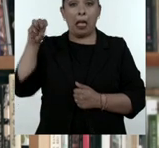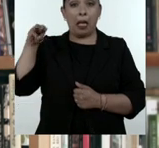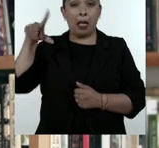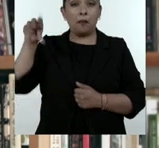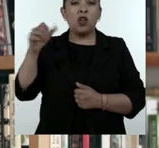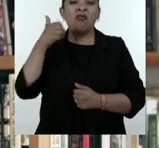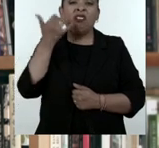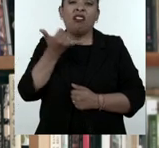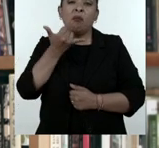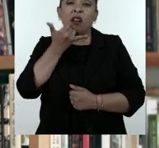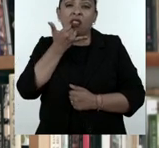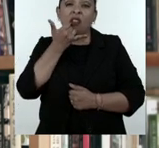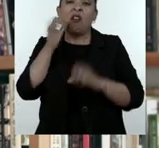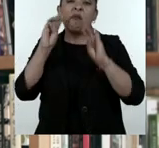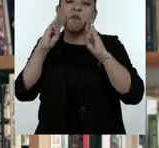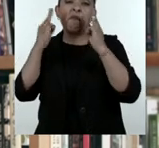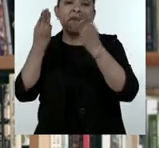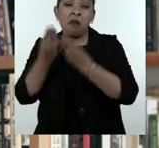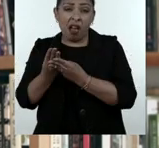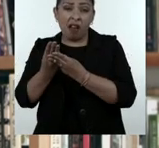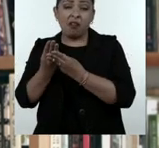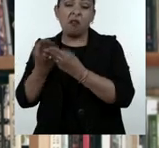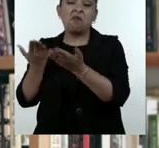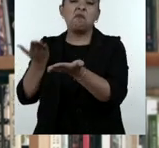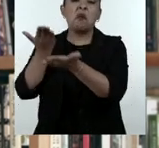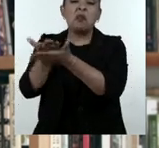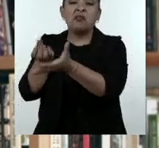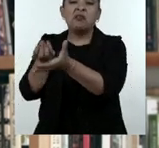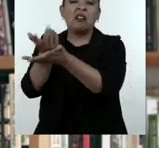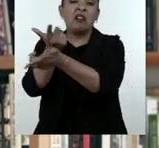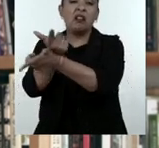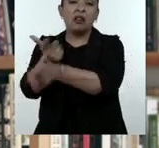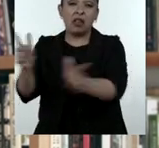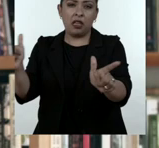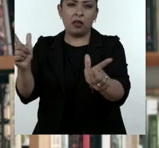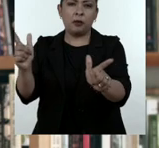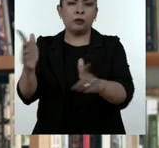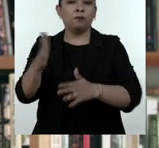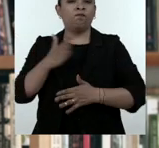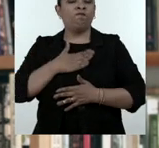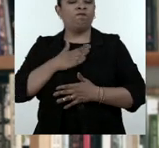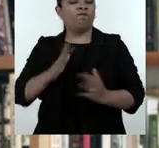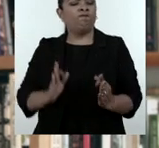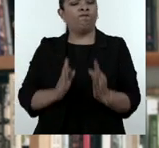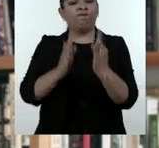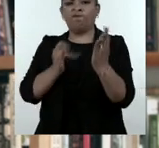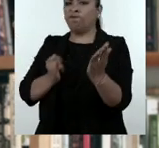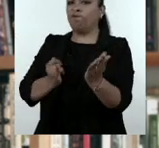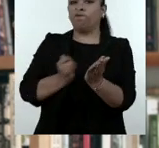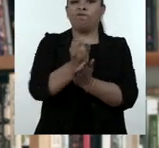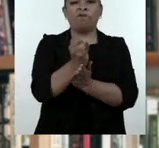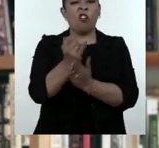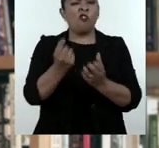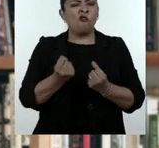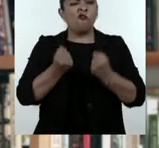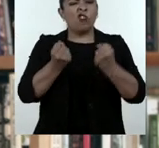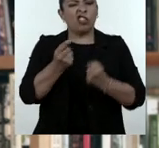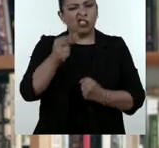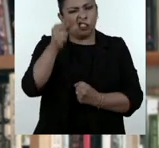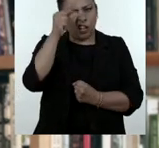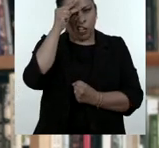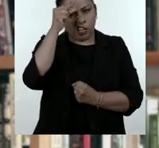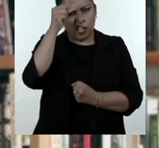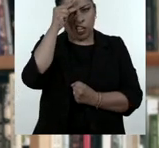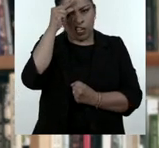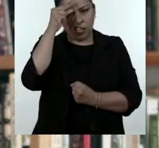López Obrador quiere perdonar a los miembros del crimen organizado. Propone dejarlos en libertad. Yo los voy a enfrentar decididamente con toda la